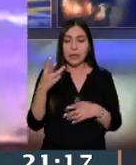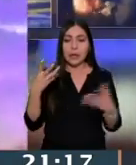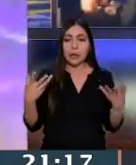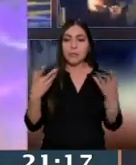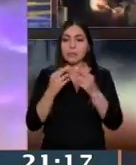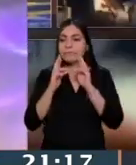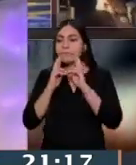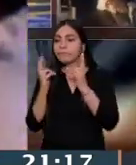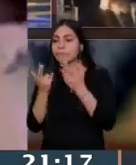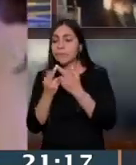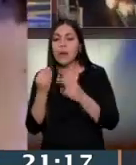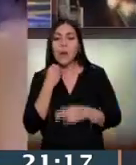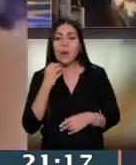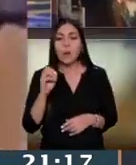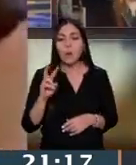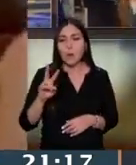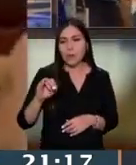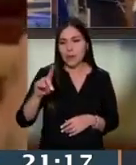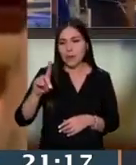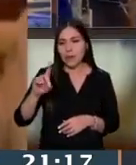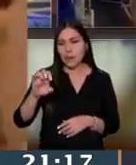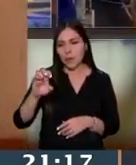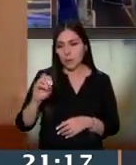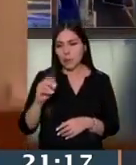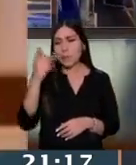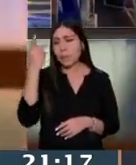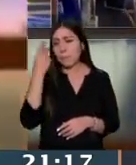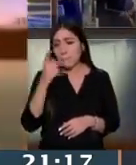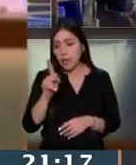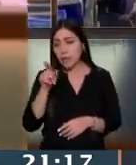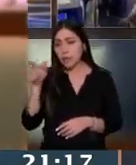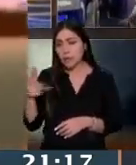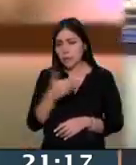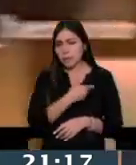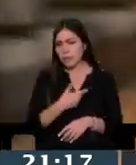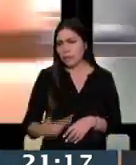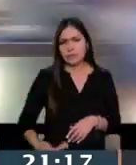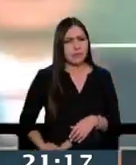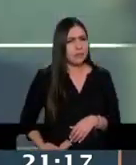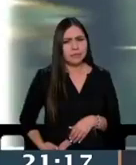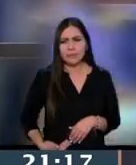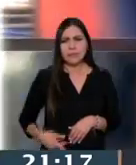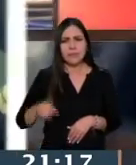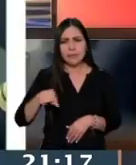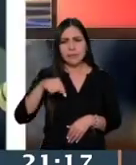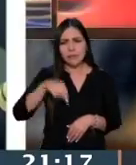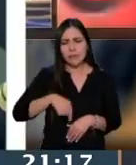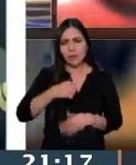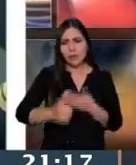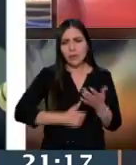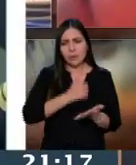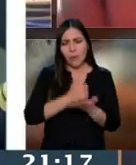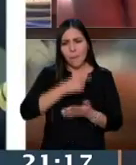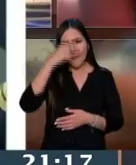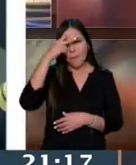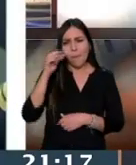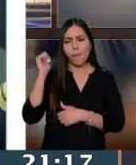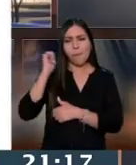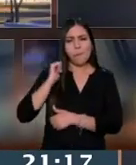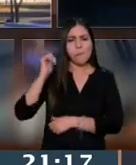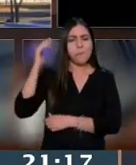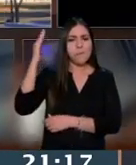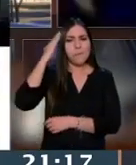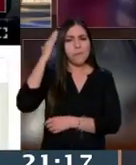Ovidio Guzmán. Sin embargo, el presidente López Obrador se encontraba en la Ciudad de México y encabezó un